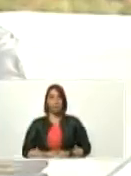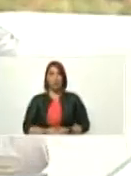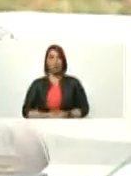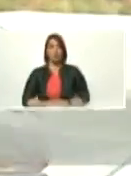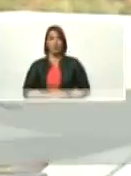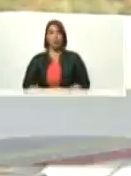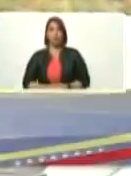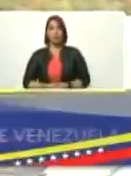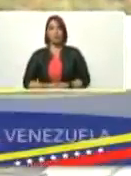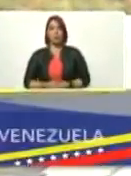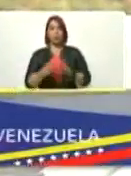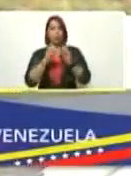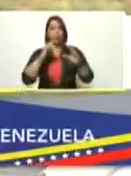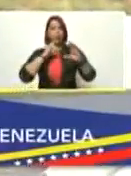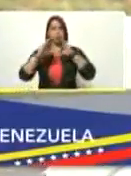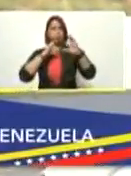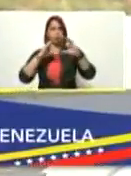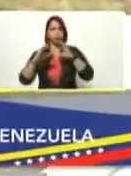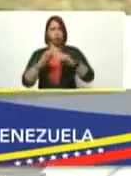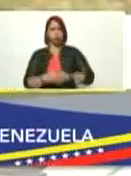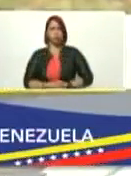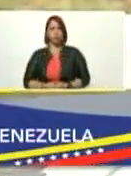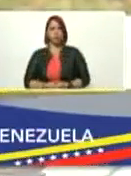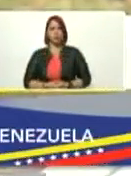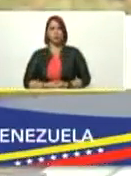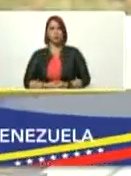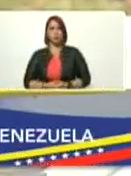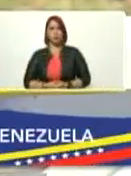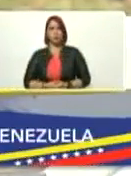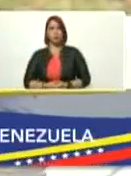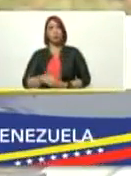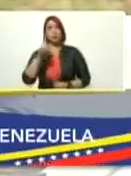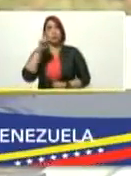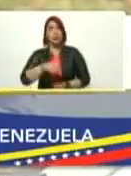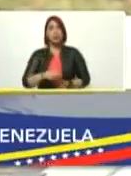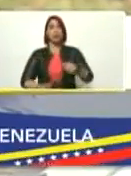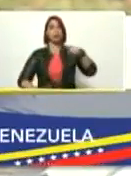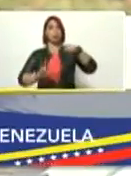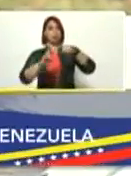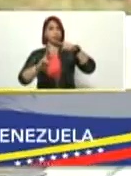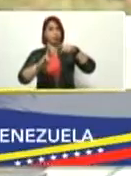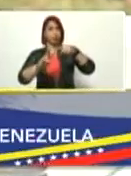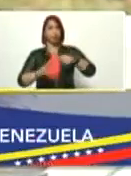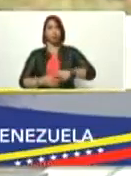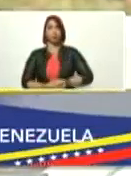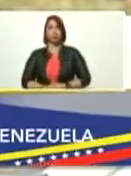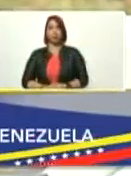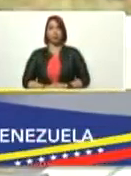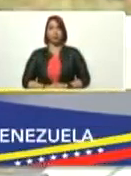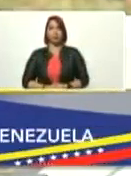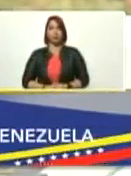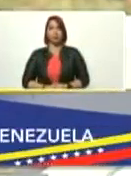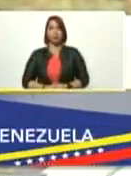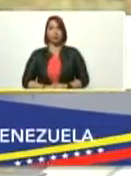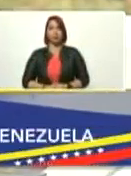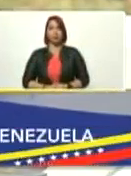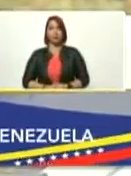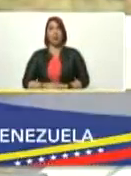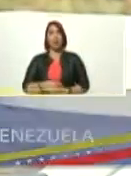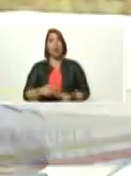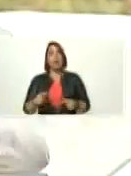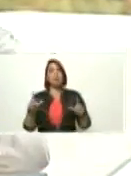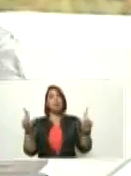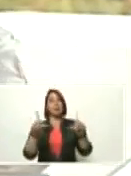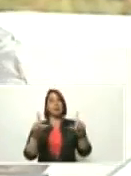los medios de comunicación, a Venezolana de Televisión, a TVFAM,